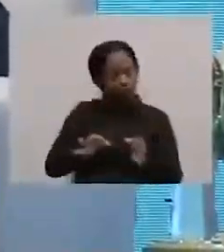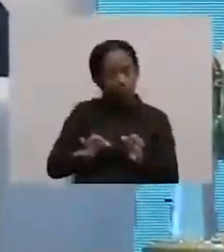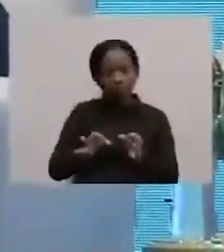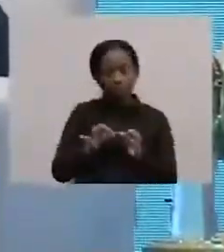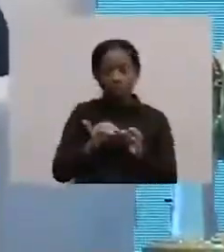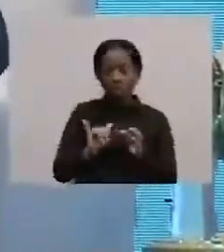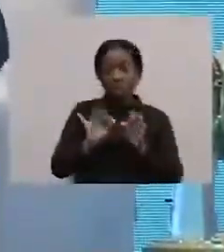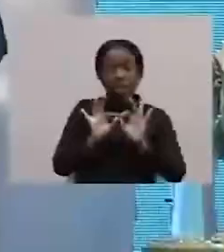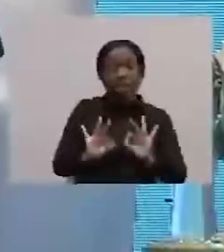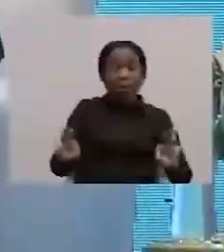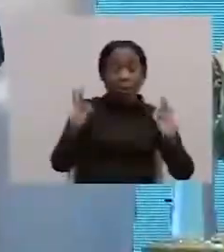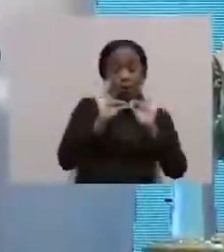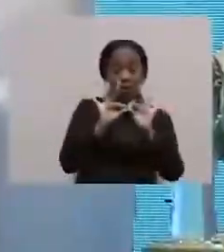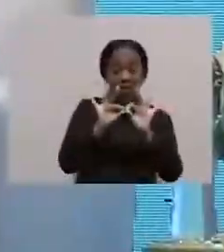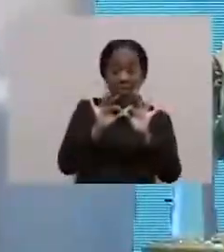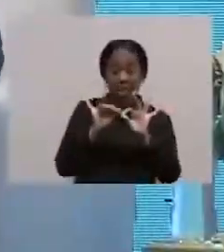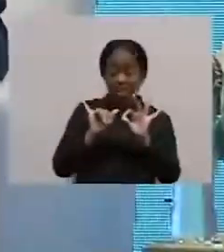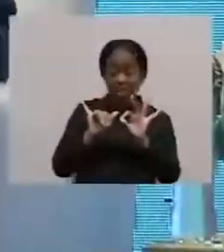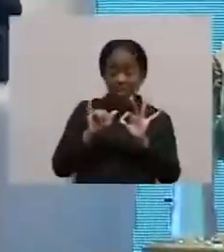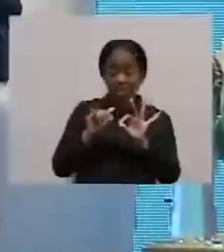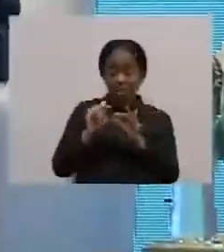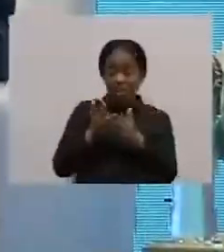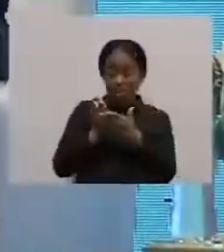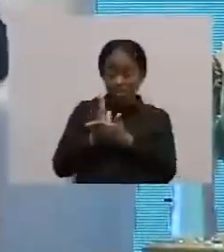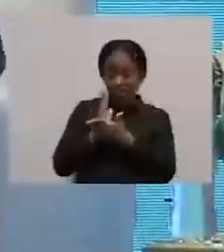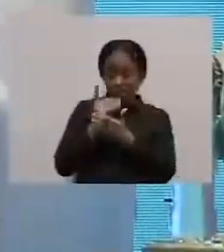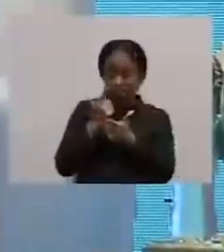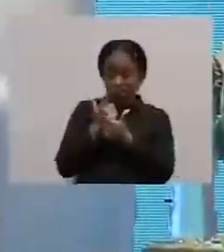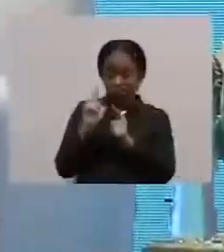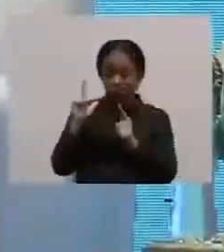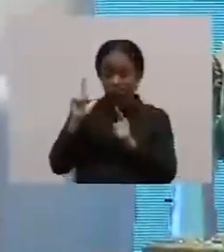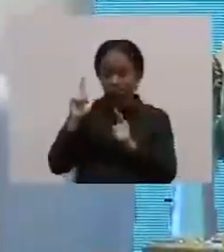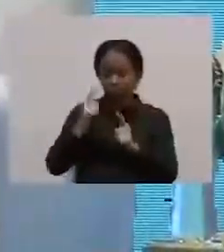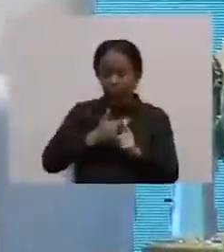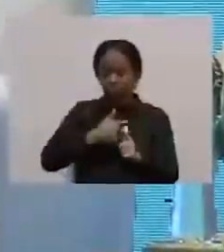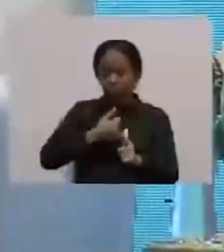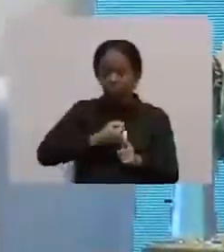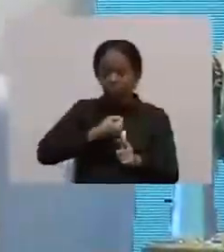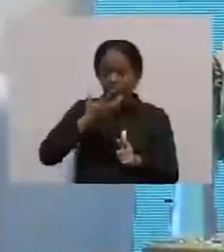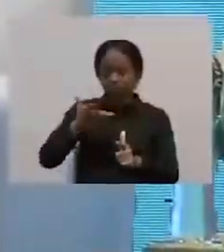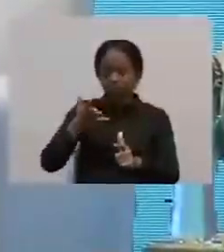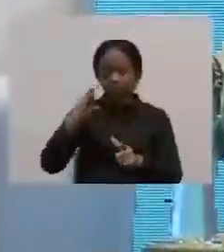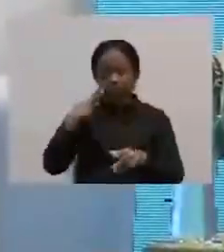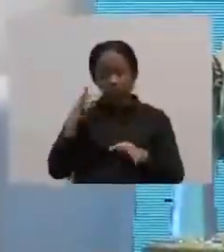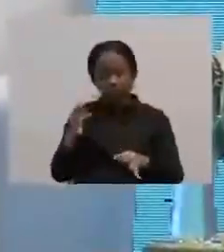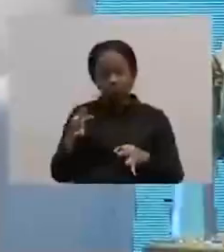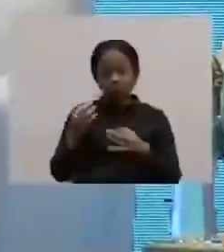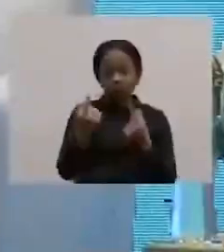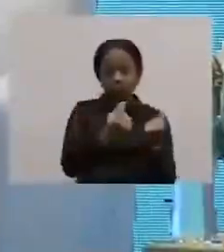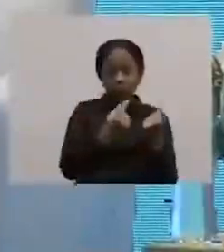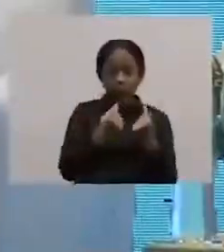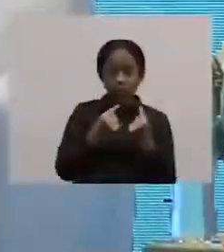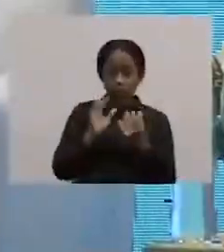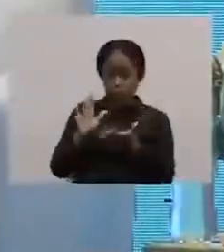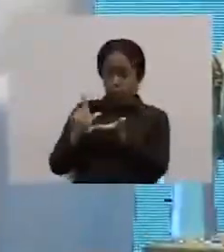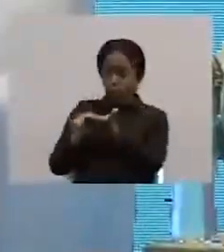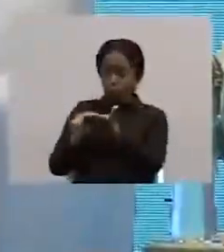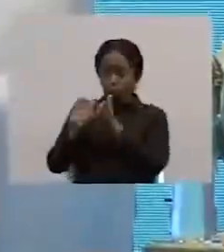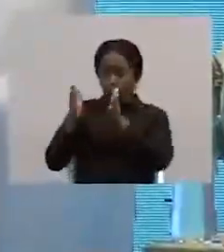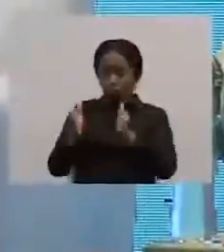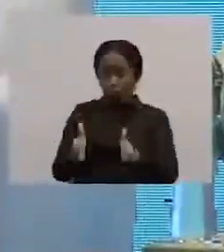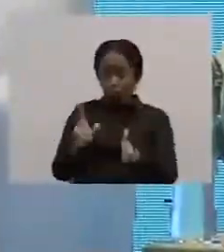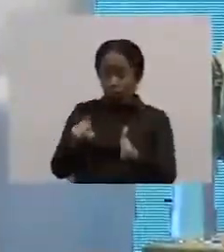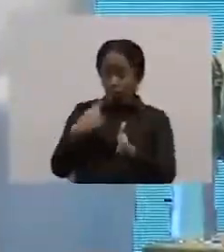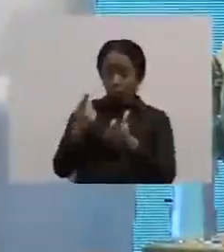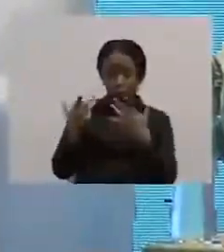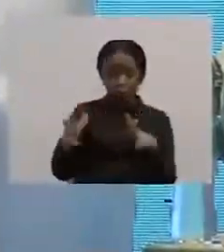cosa importante, el derecho a la libertad de expresión no es un derecho de los periodistas, es un derecho de la condición